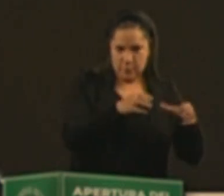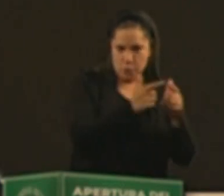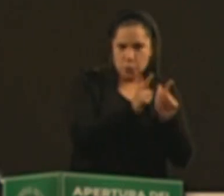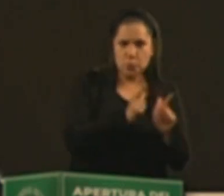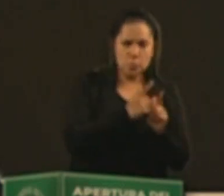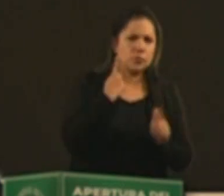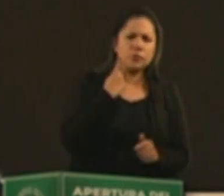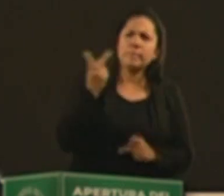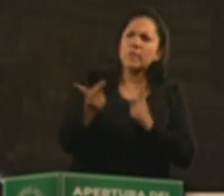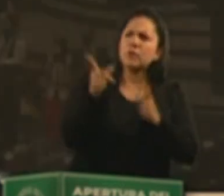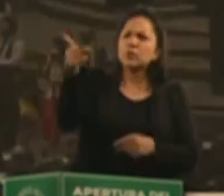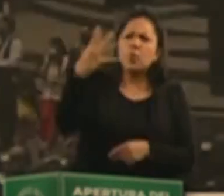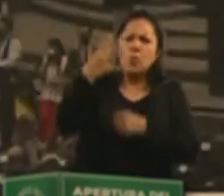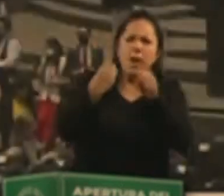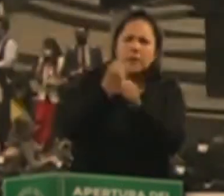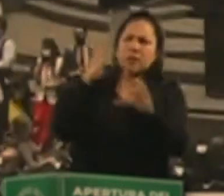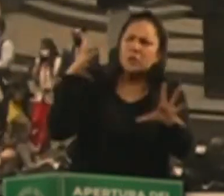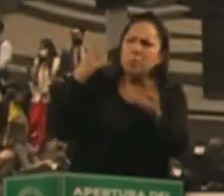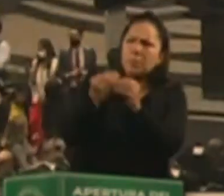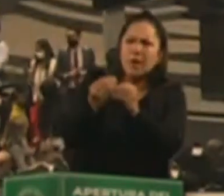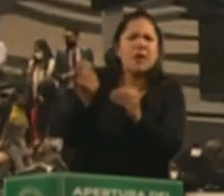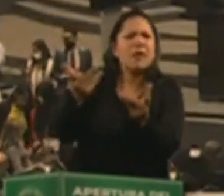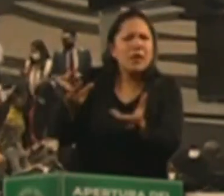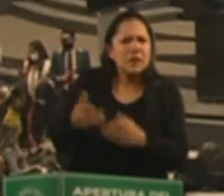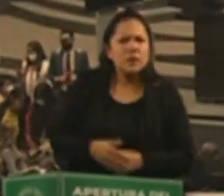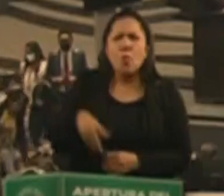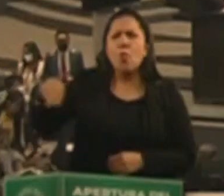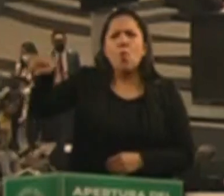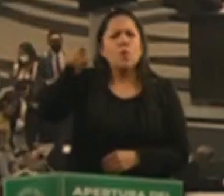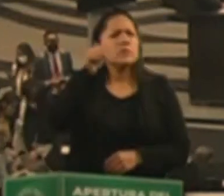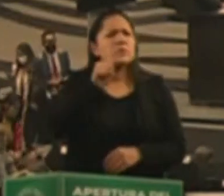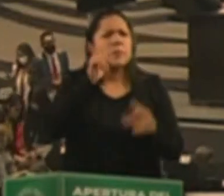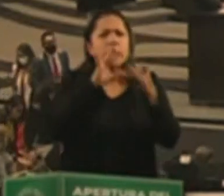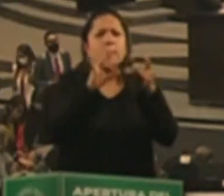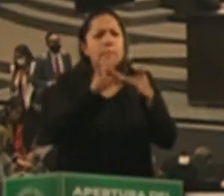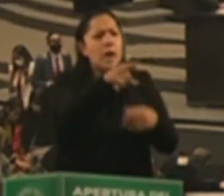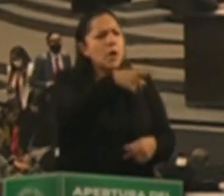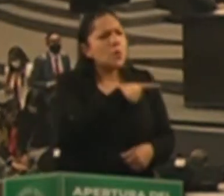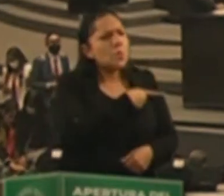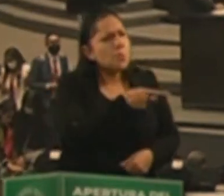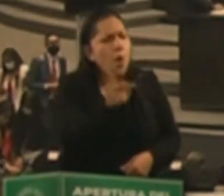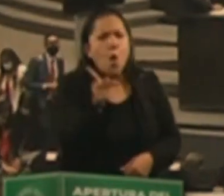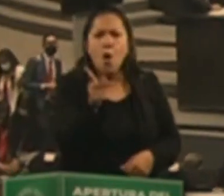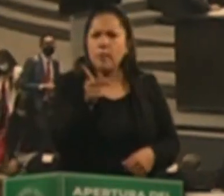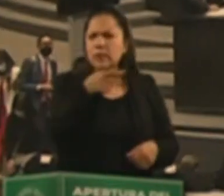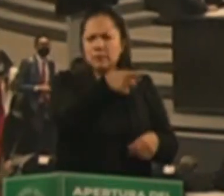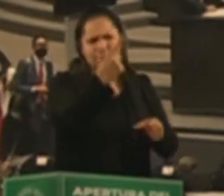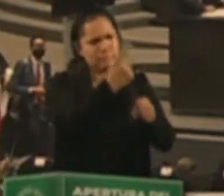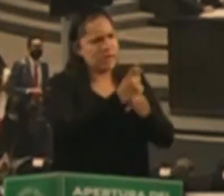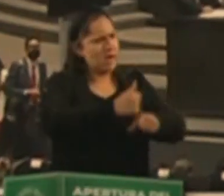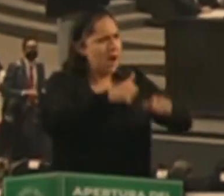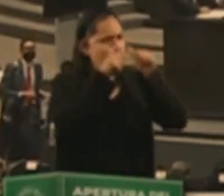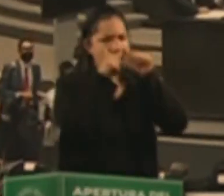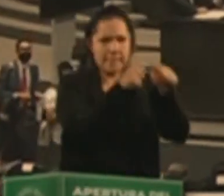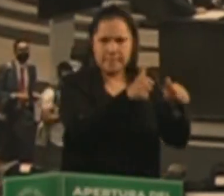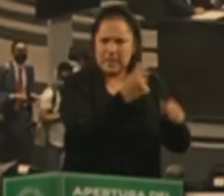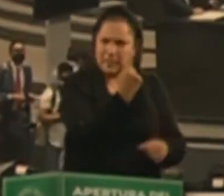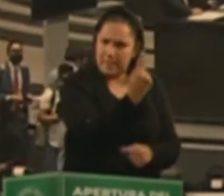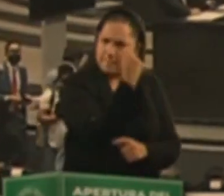que estaban los pobres, primero los pobres, y ellos son los más afectados. Han condenado a